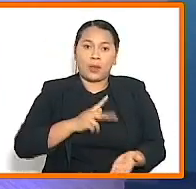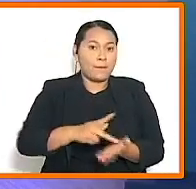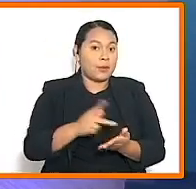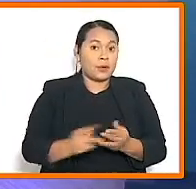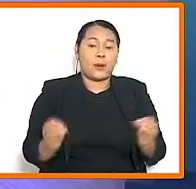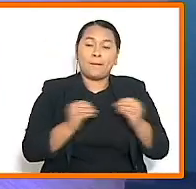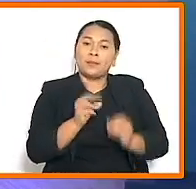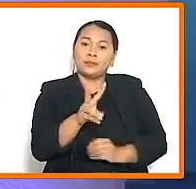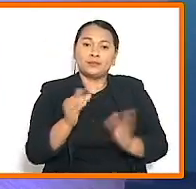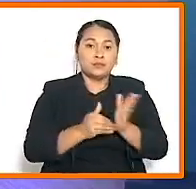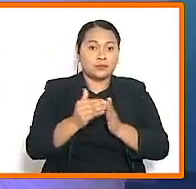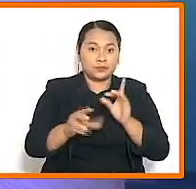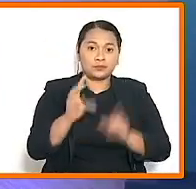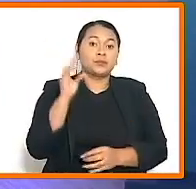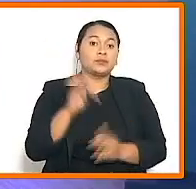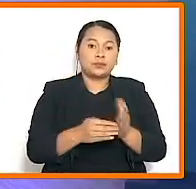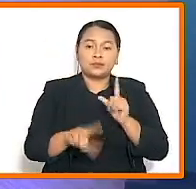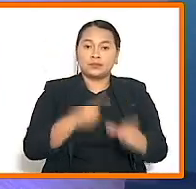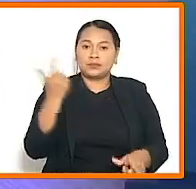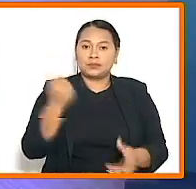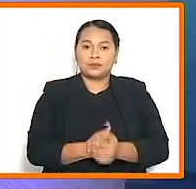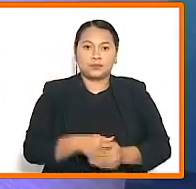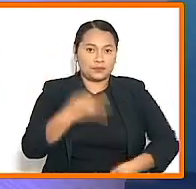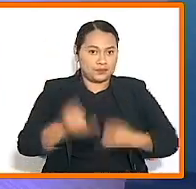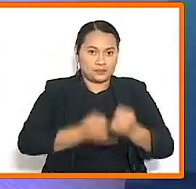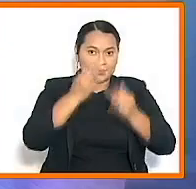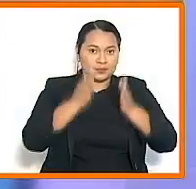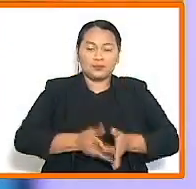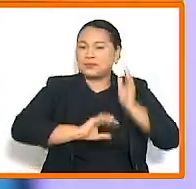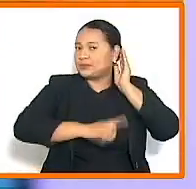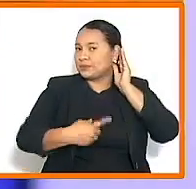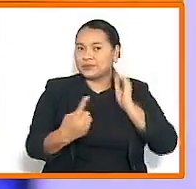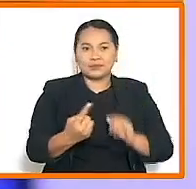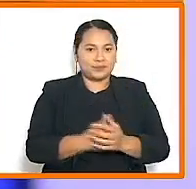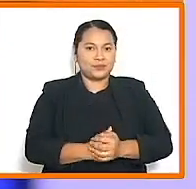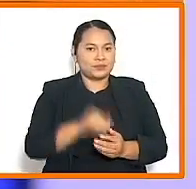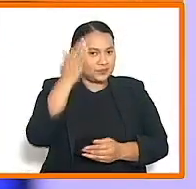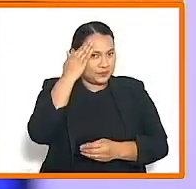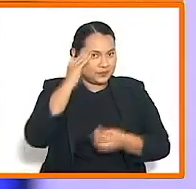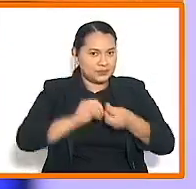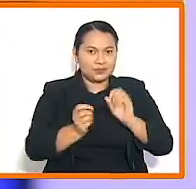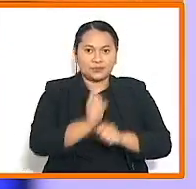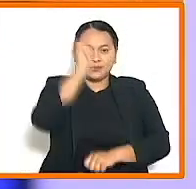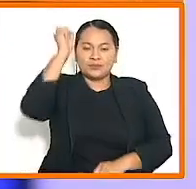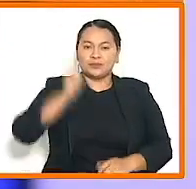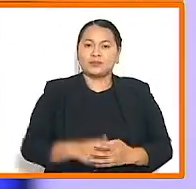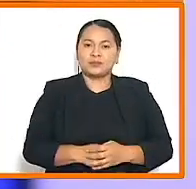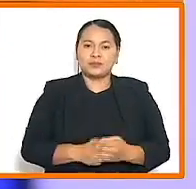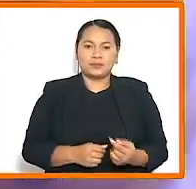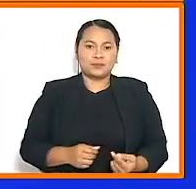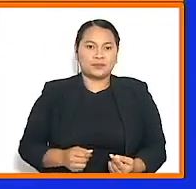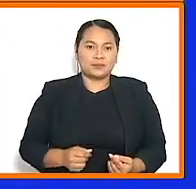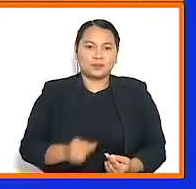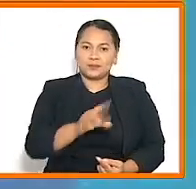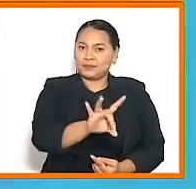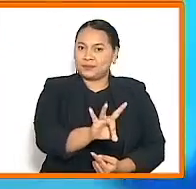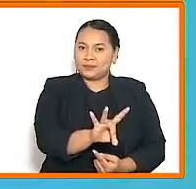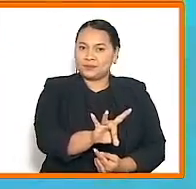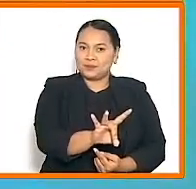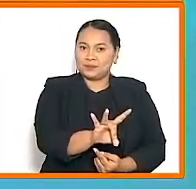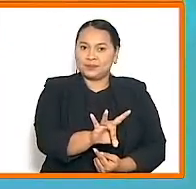Muchas felicidades. Si en esta noche eres jugador para Diaria, el primer dígito afortunado es... Este es el 8, segundo dígito.